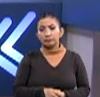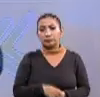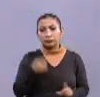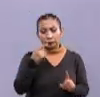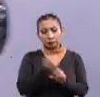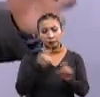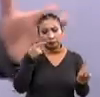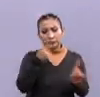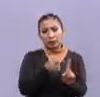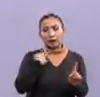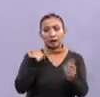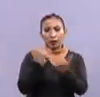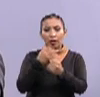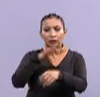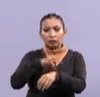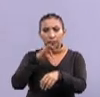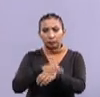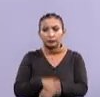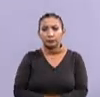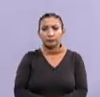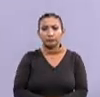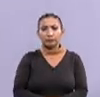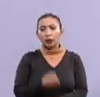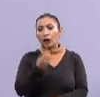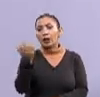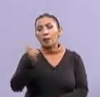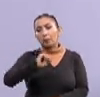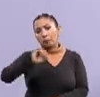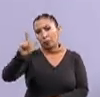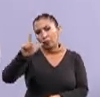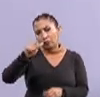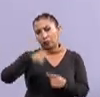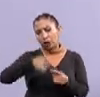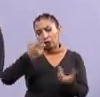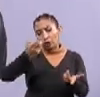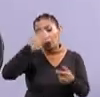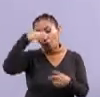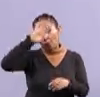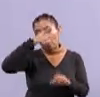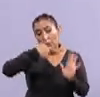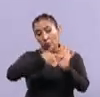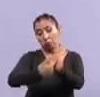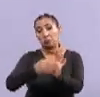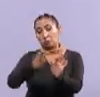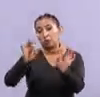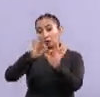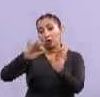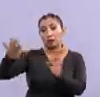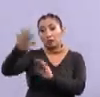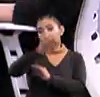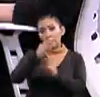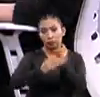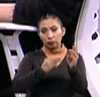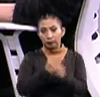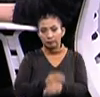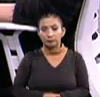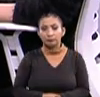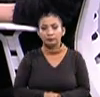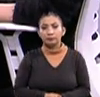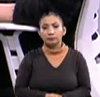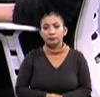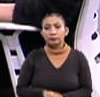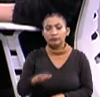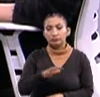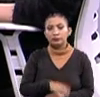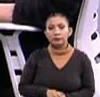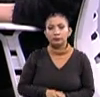priorizan igual que ser un médico, igual que ser, etcétera, ¿no? Cualquier profesión. Y eso pues ha dado a Cuba una presencia importante y relevante en el mundo, sobre todo en